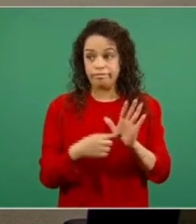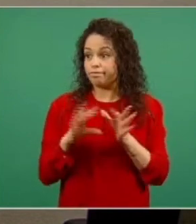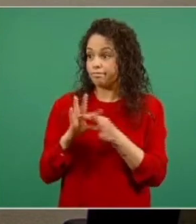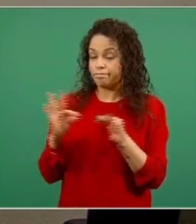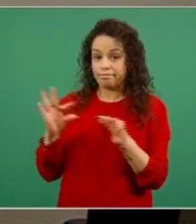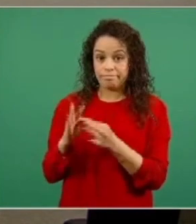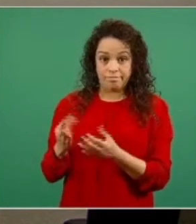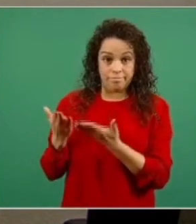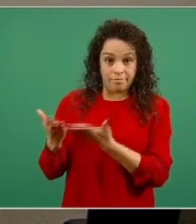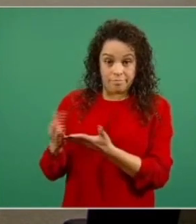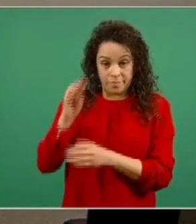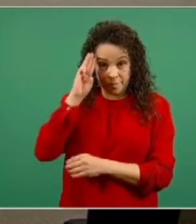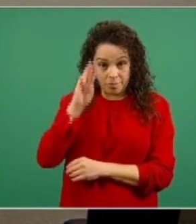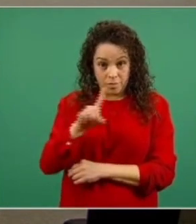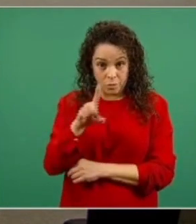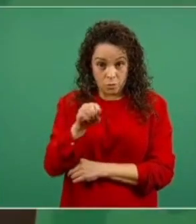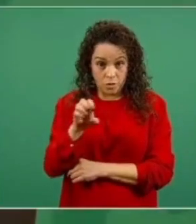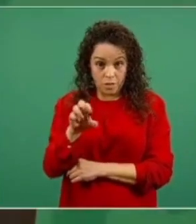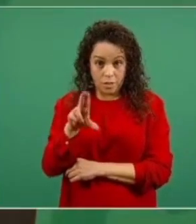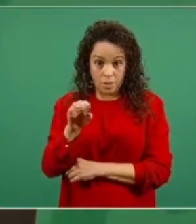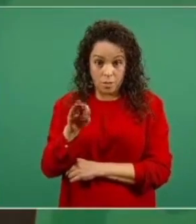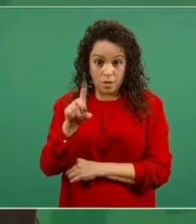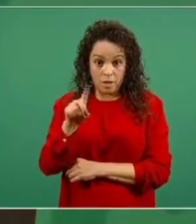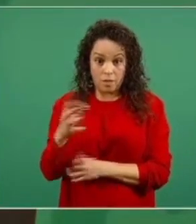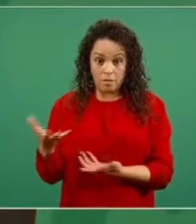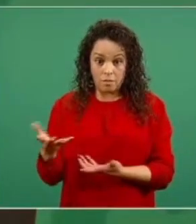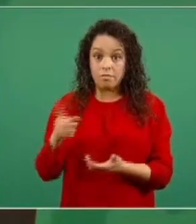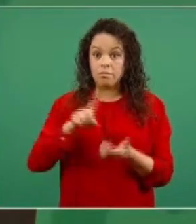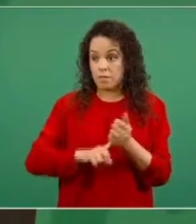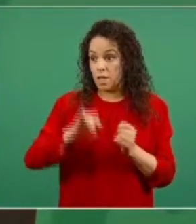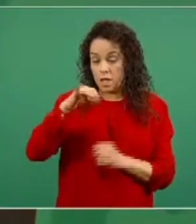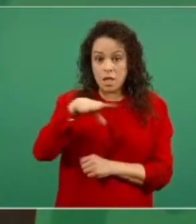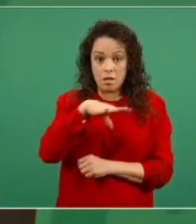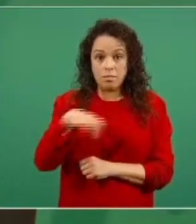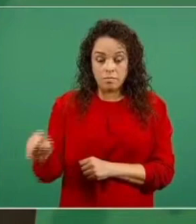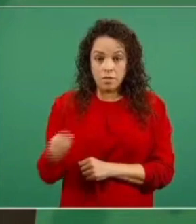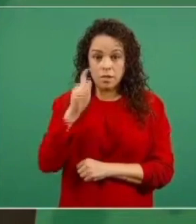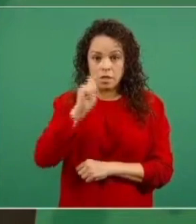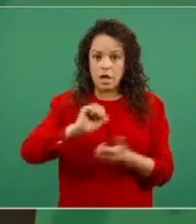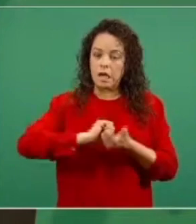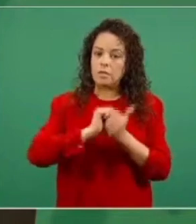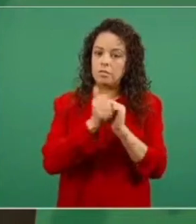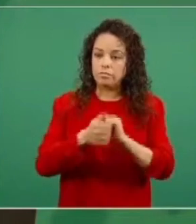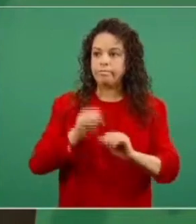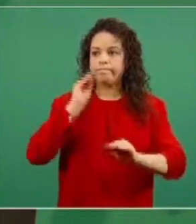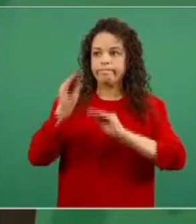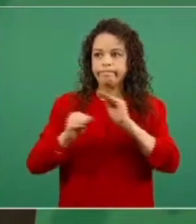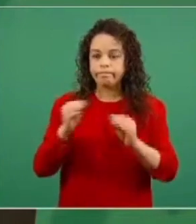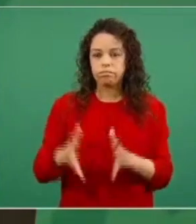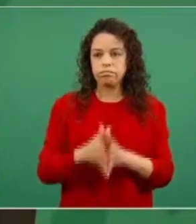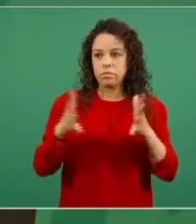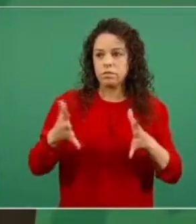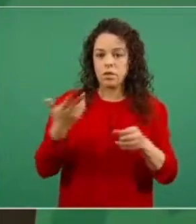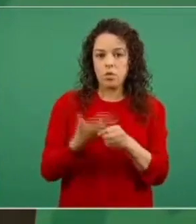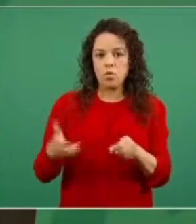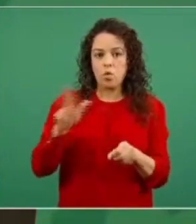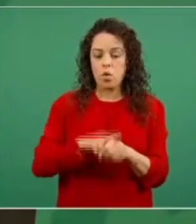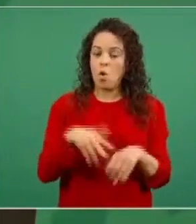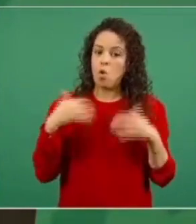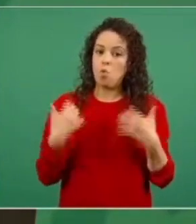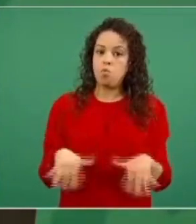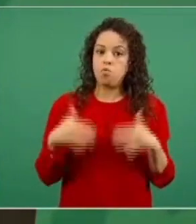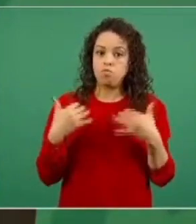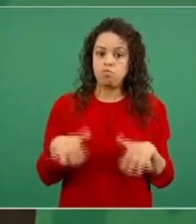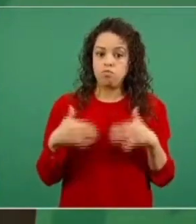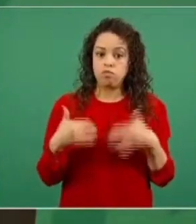da el maestro Zoé Robledo desde el IMSS, con estos crecimientos muy importantes de más